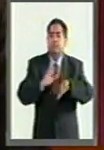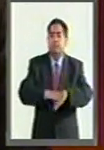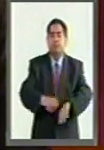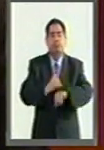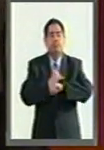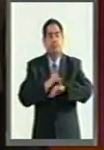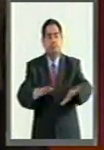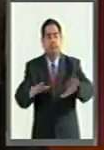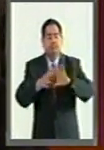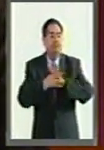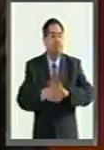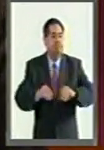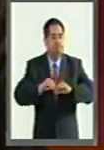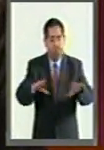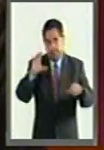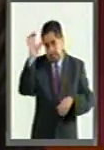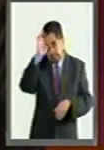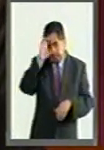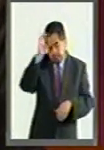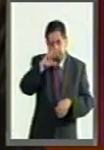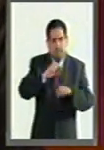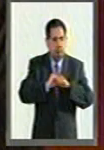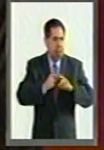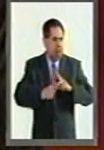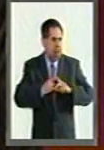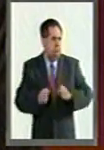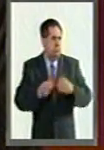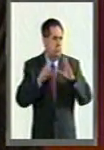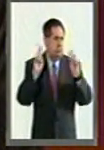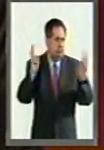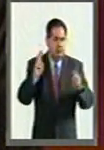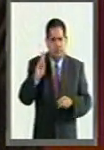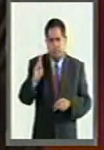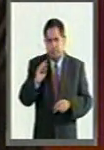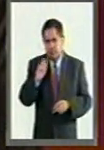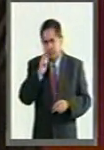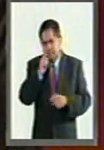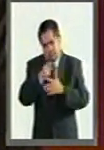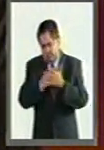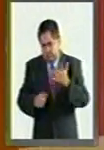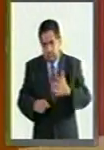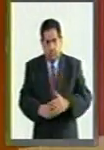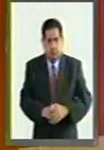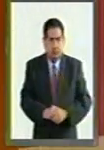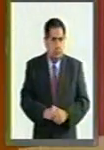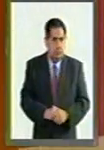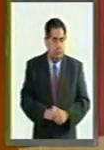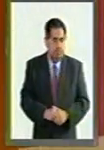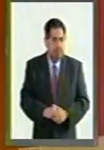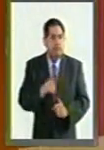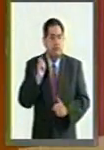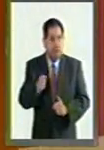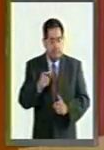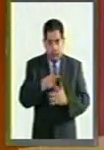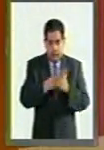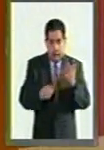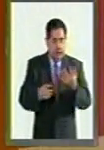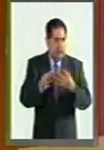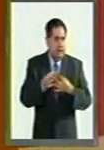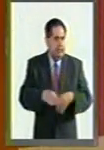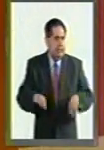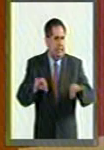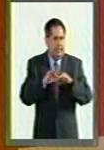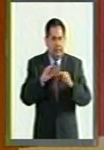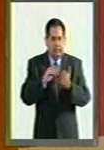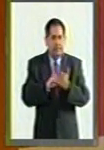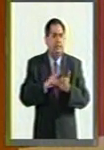información, tanto científica como estadística, en el tema de marihuana y otras drogas. Se hace especial